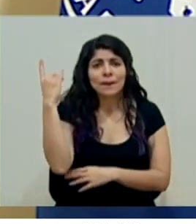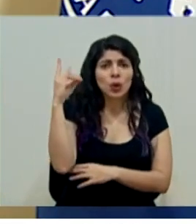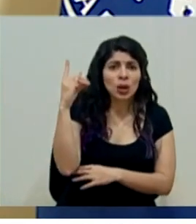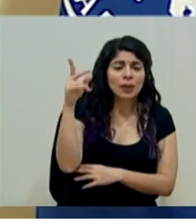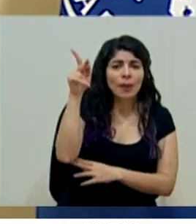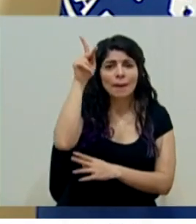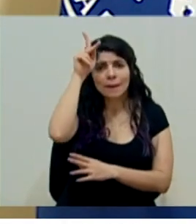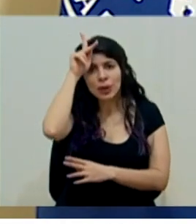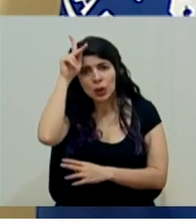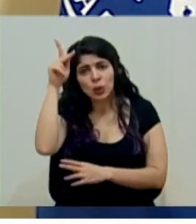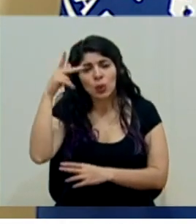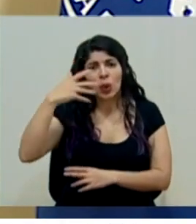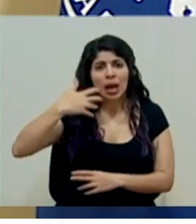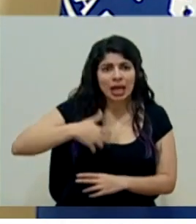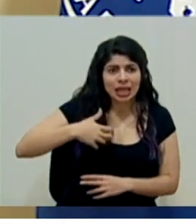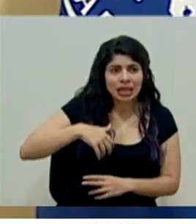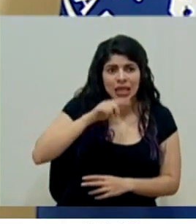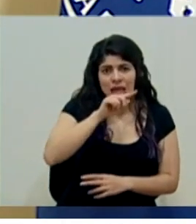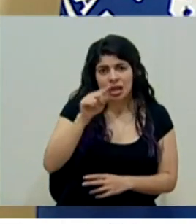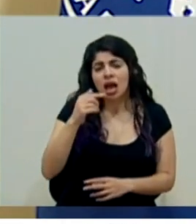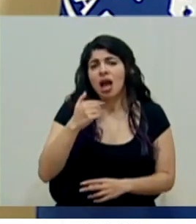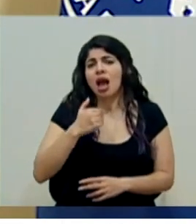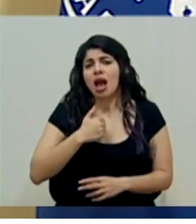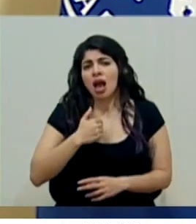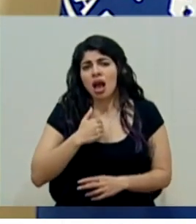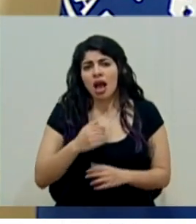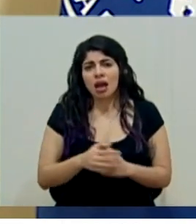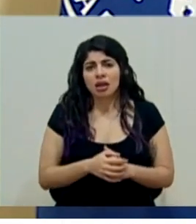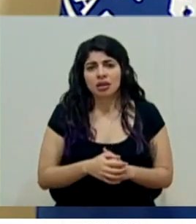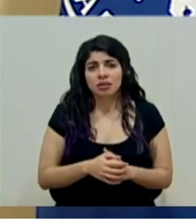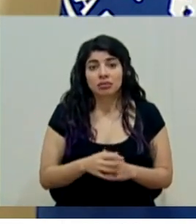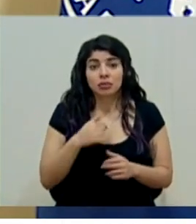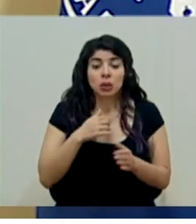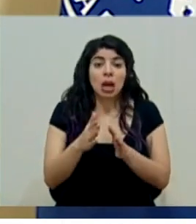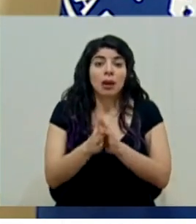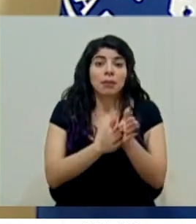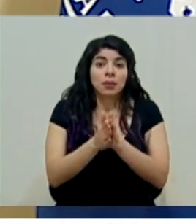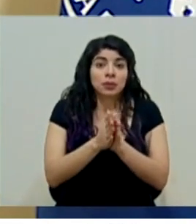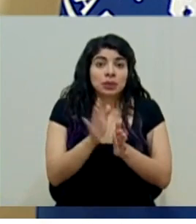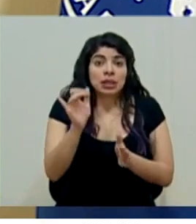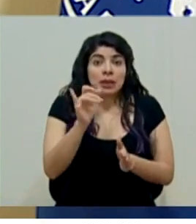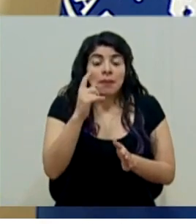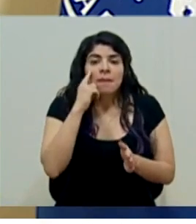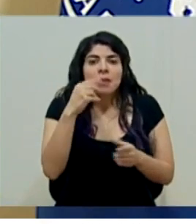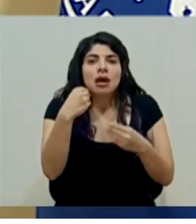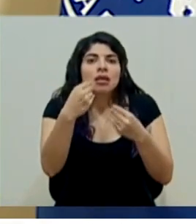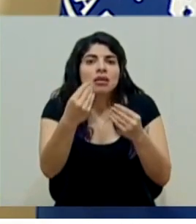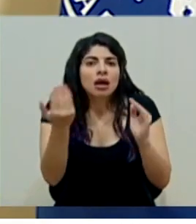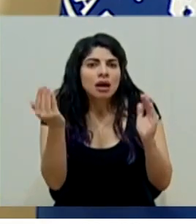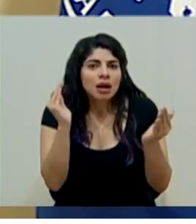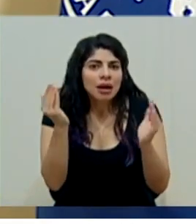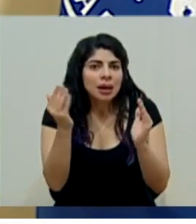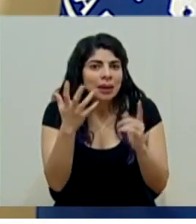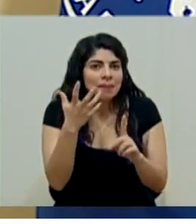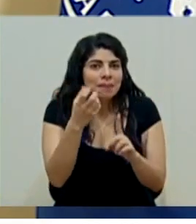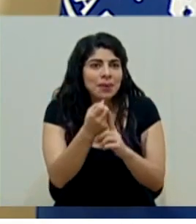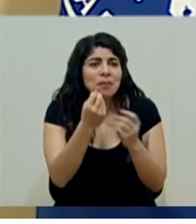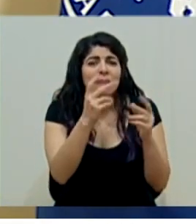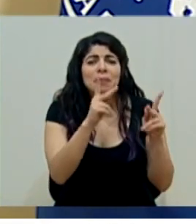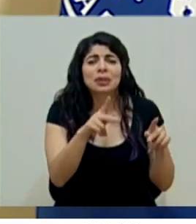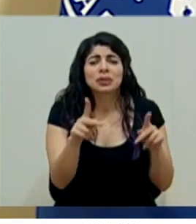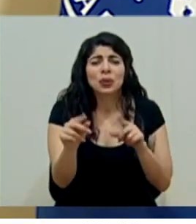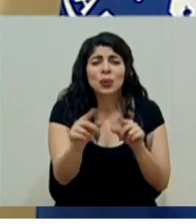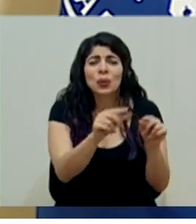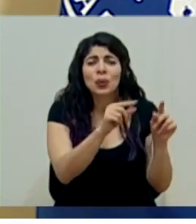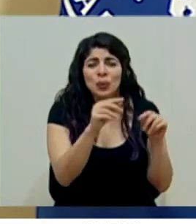Perú, Argentina, si no me equivoco. Que también aprovecho para dimensionar ese impacto, porque se ha dado mucho que hablar.